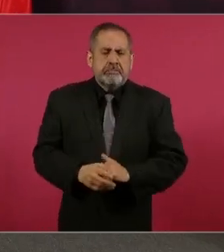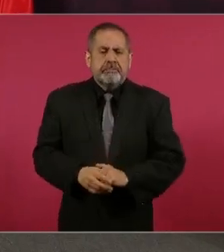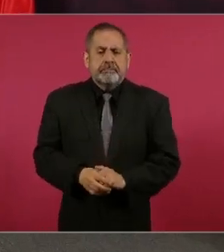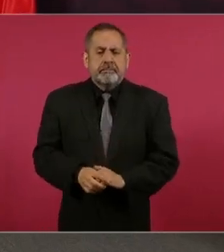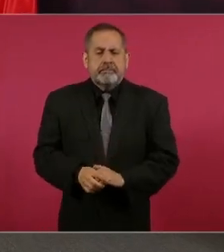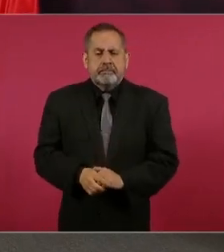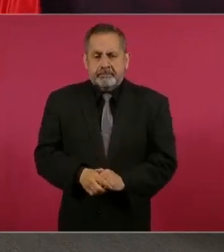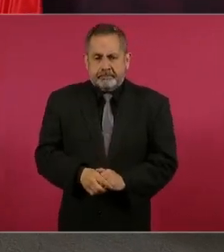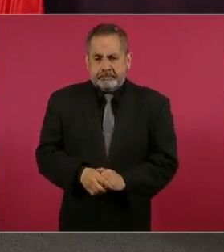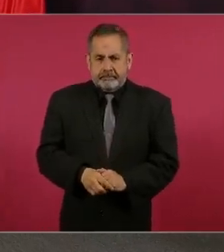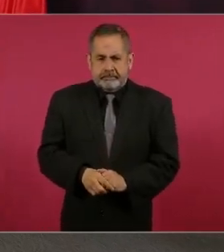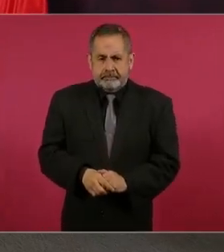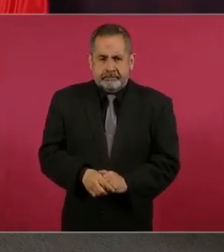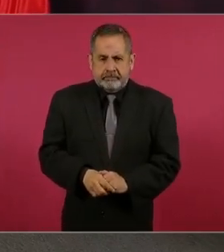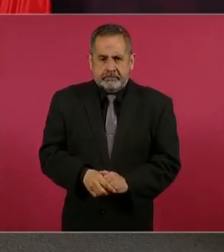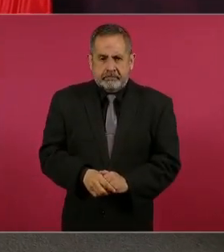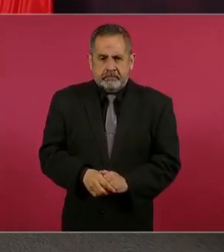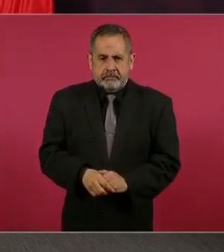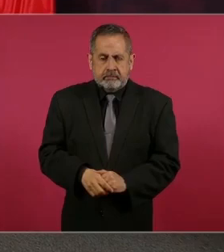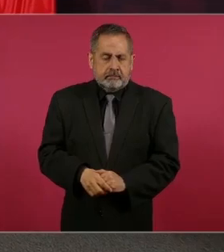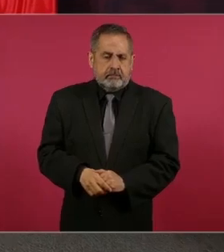porque